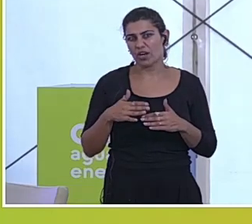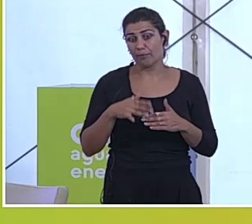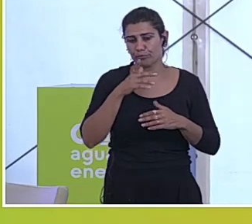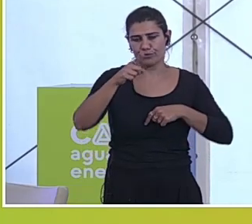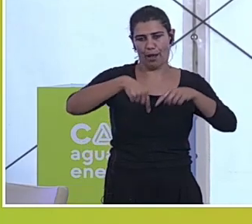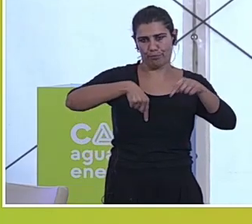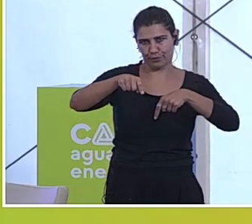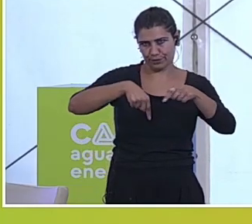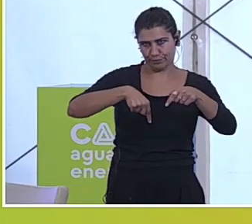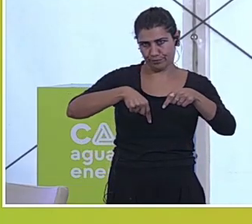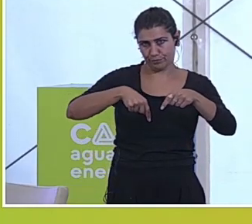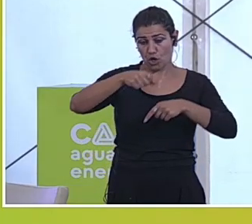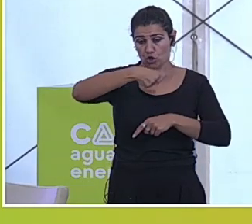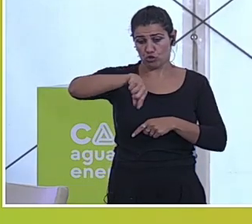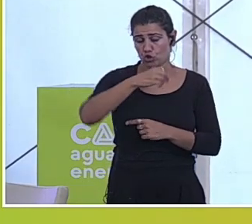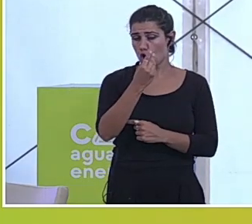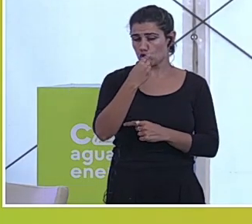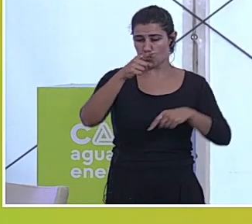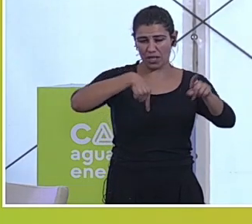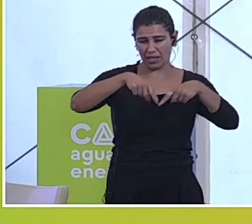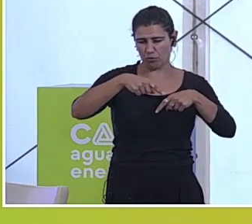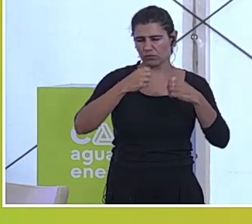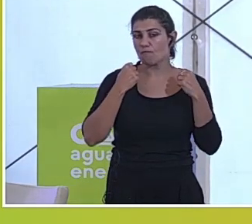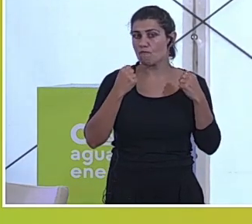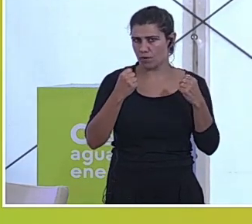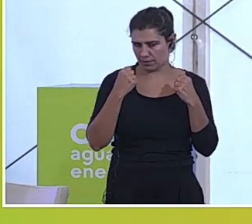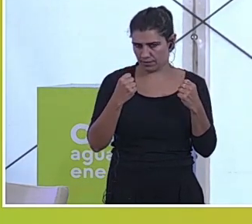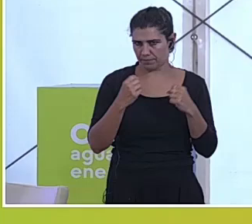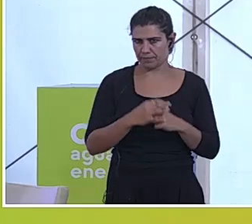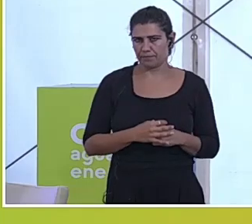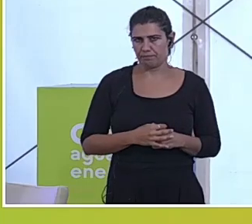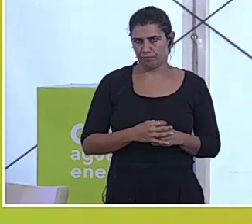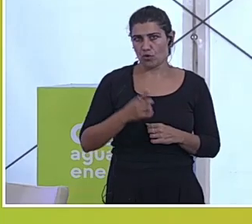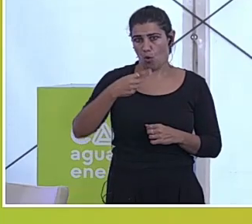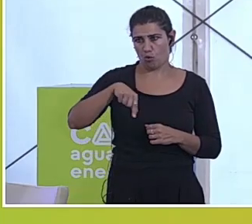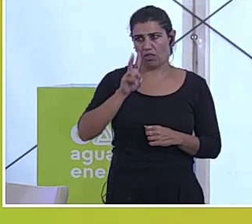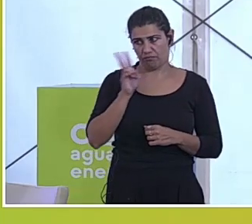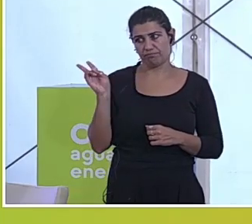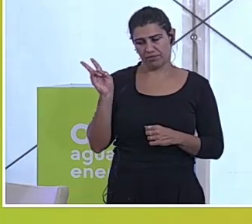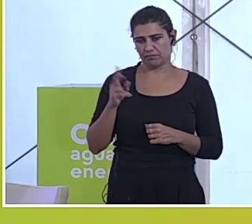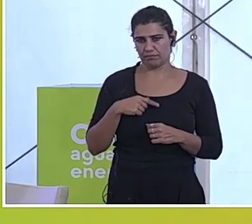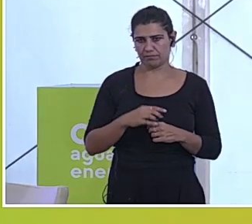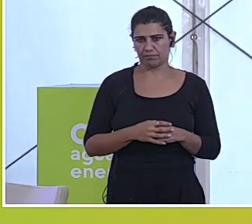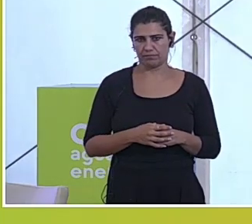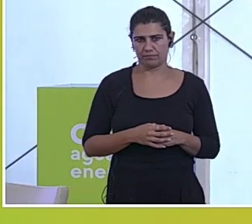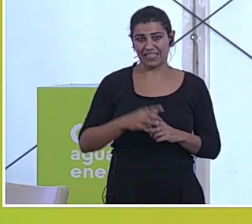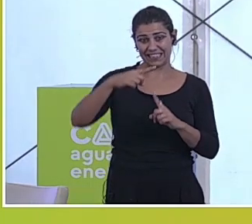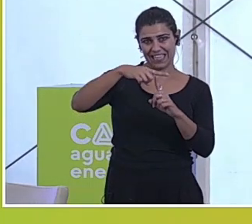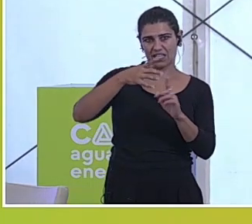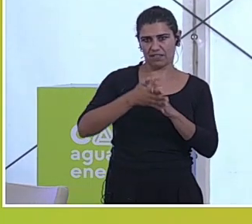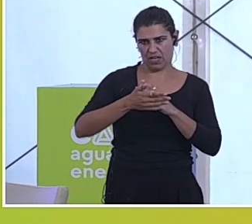transporte. Tenemos un gran consumo del transporte y ese consumo del transporte, ahí tienen los números en cifras en TEP, en toneladas equivalentes de